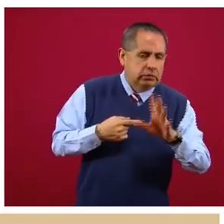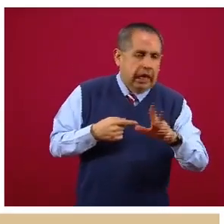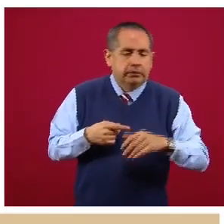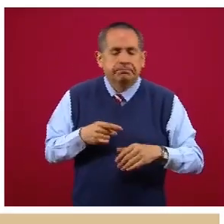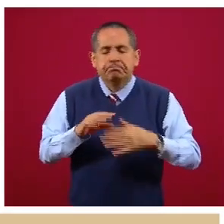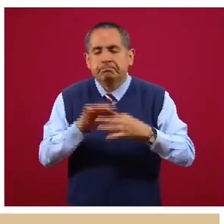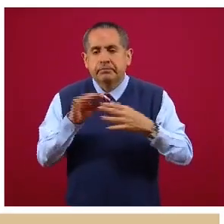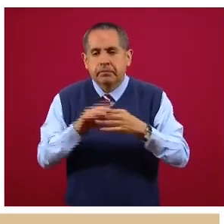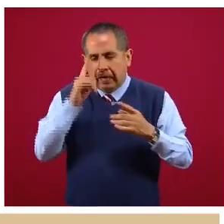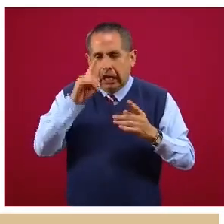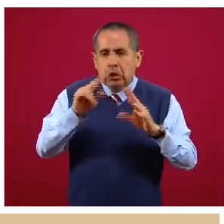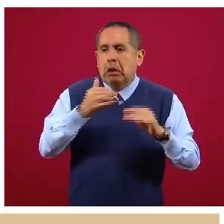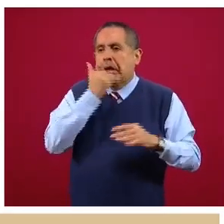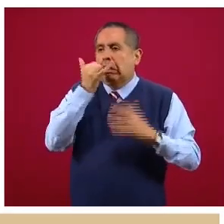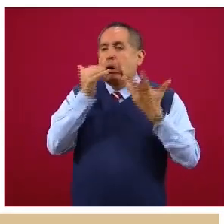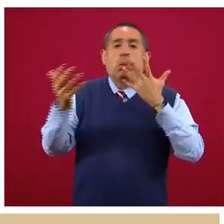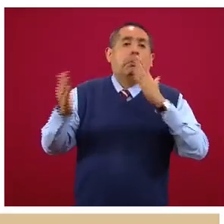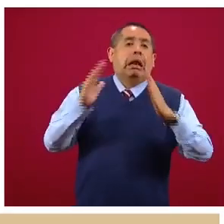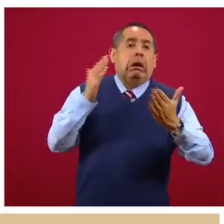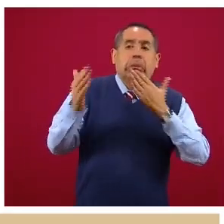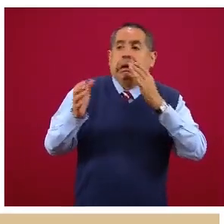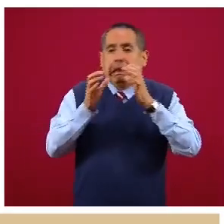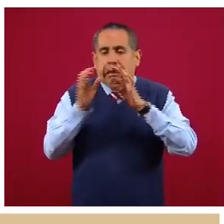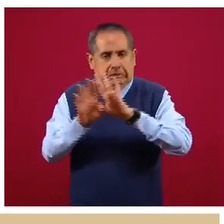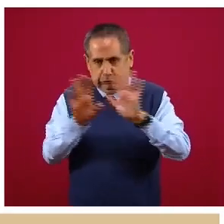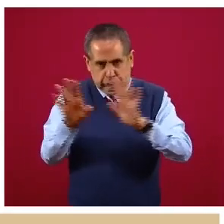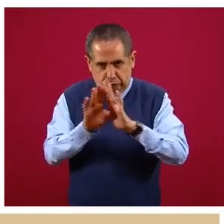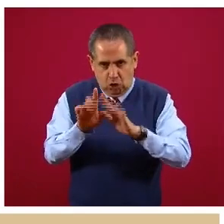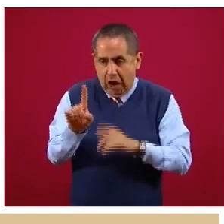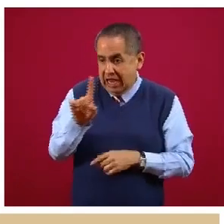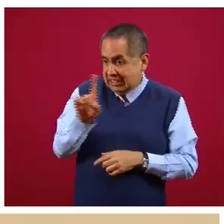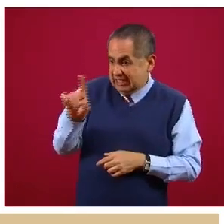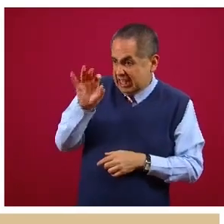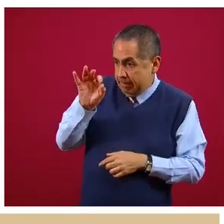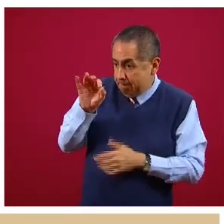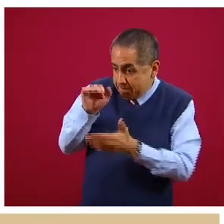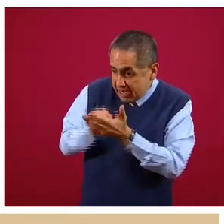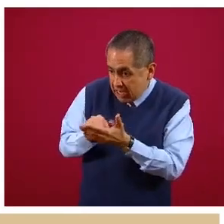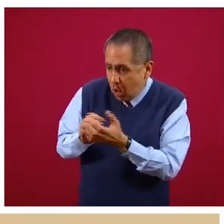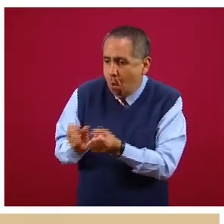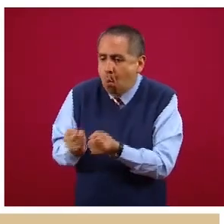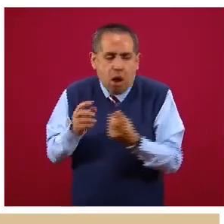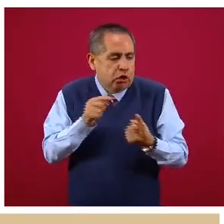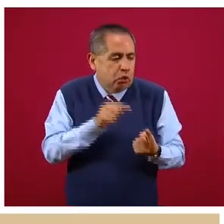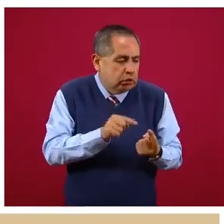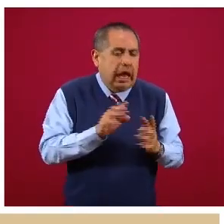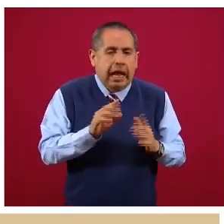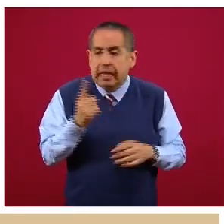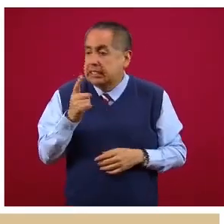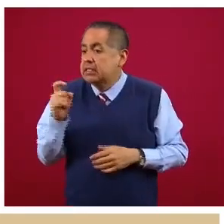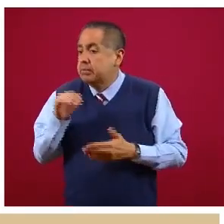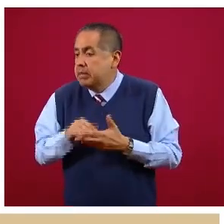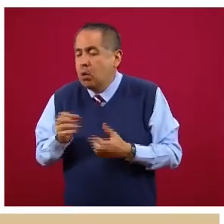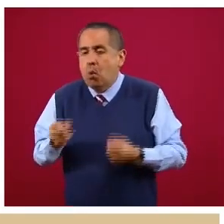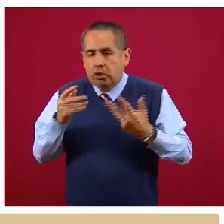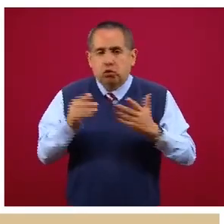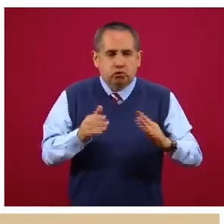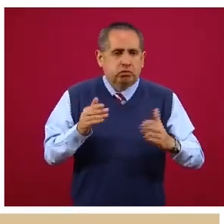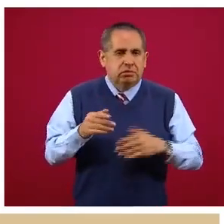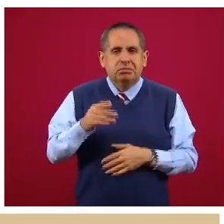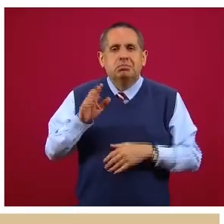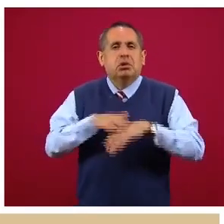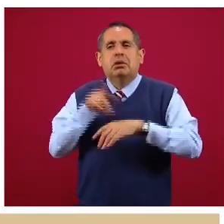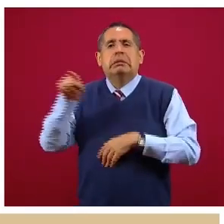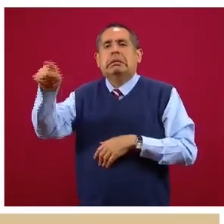incurrir en el error de comunicación que se ha presentado recientemente, pero de manera repetida en algunos